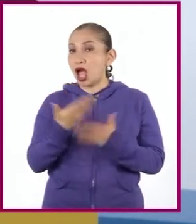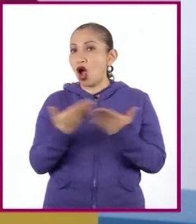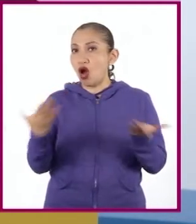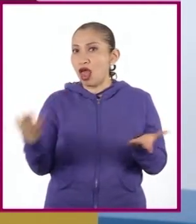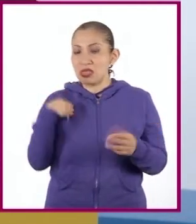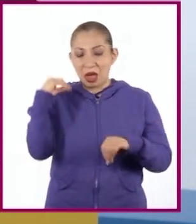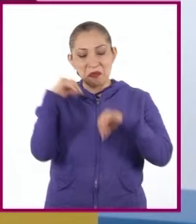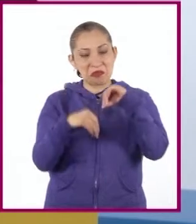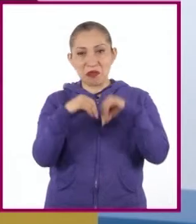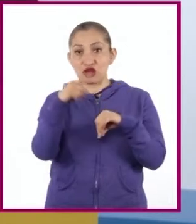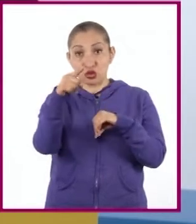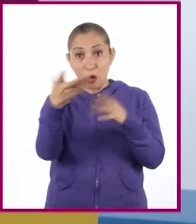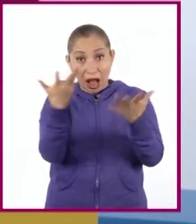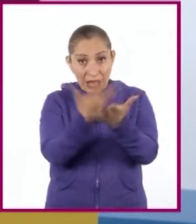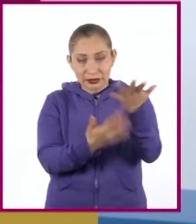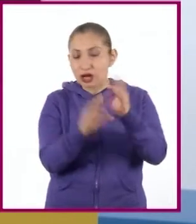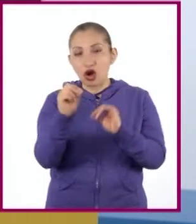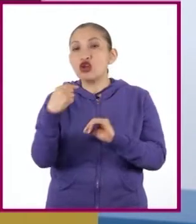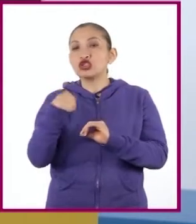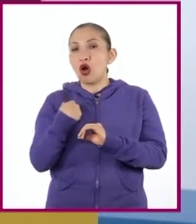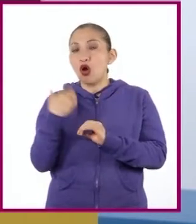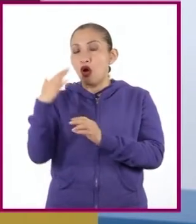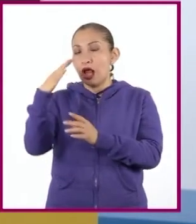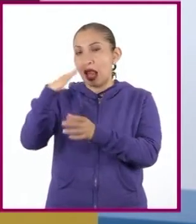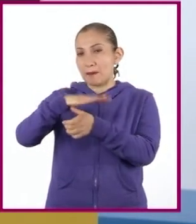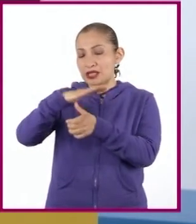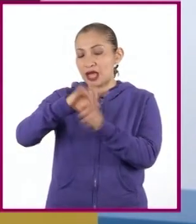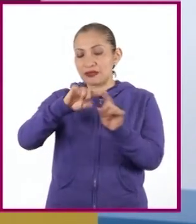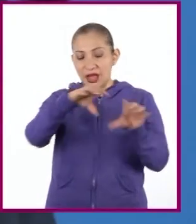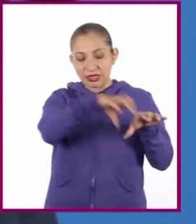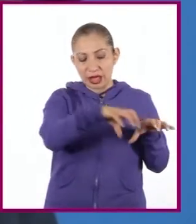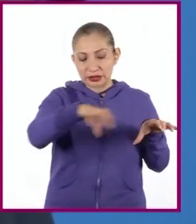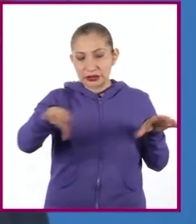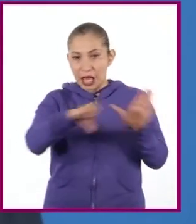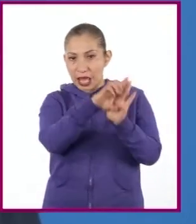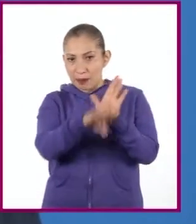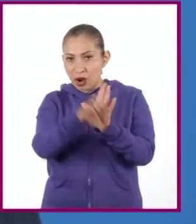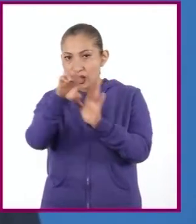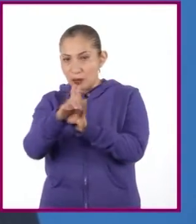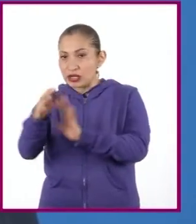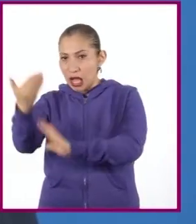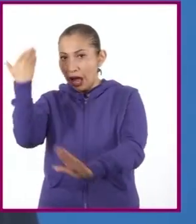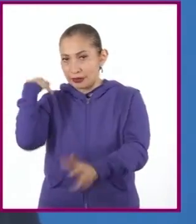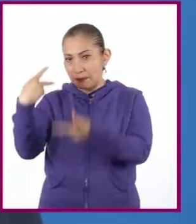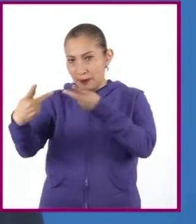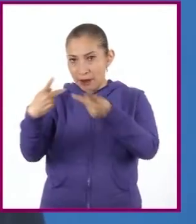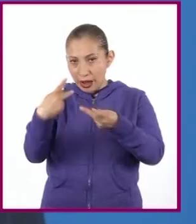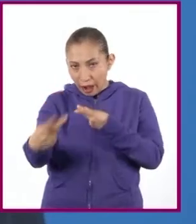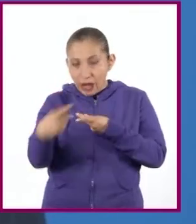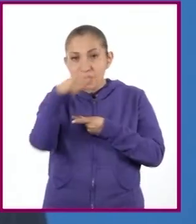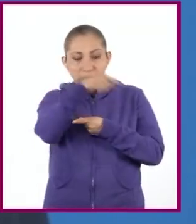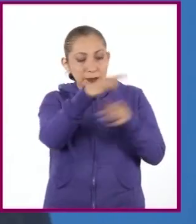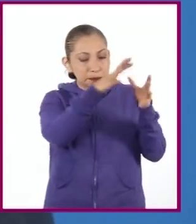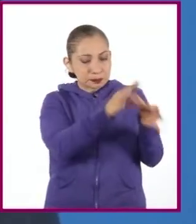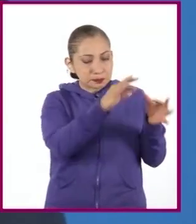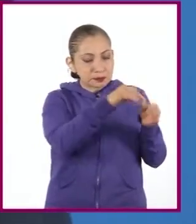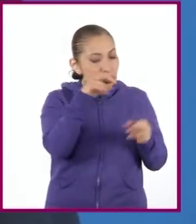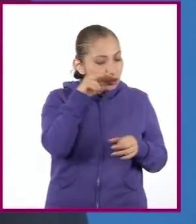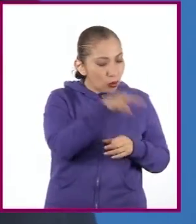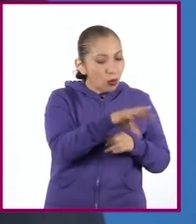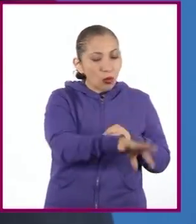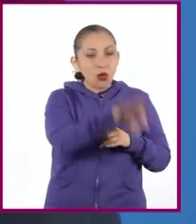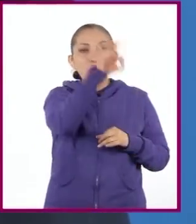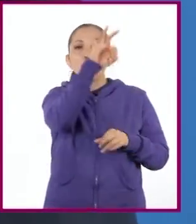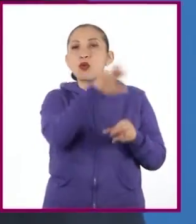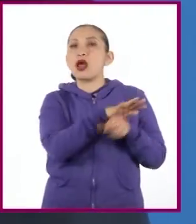que construir los modelos. Yo pondré en la mesa distintos modelos atómicos ya elaborados y al describirlos tendrás que